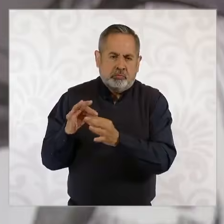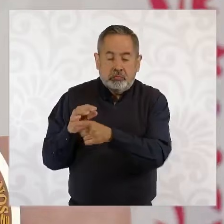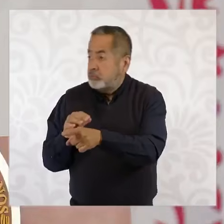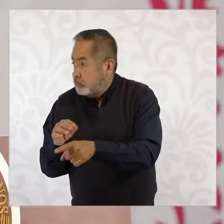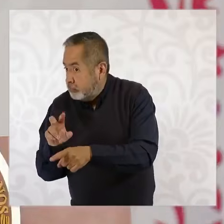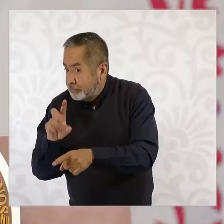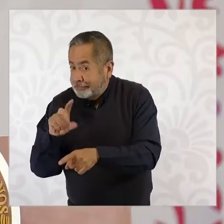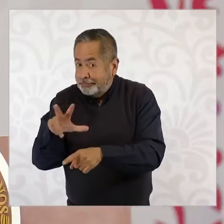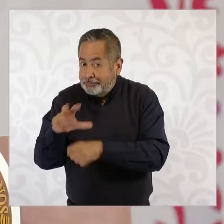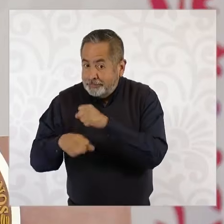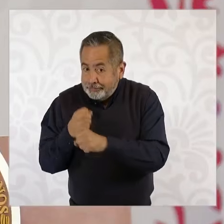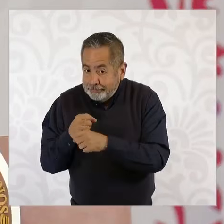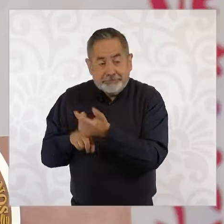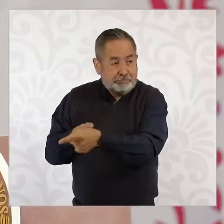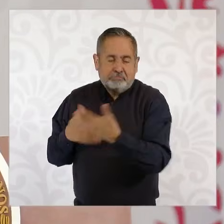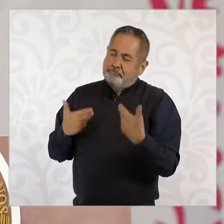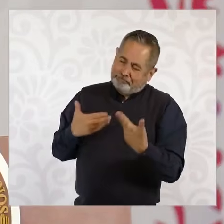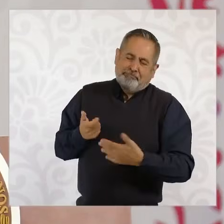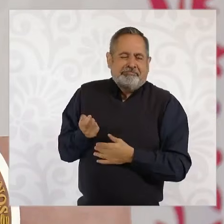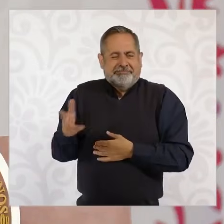¿38 tiene? Ah, bueno, entonces sí es millennial.